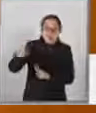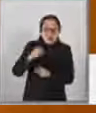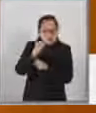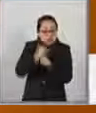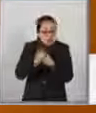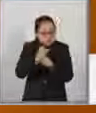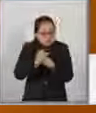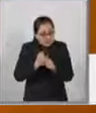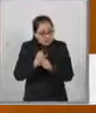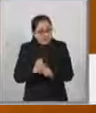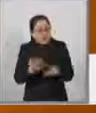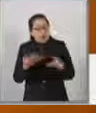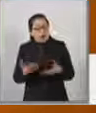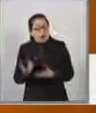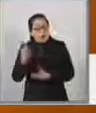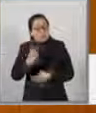pertinentes,